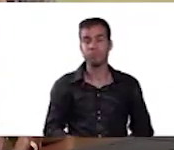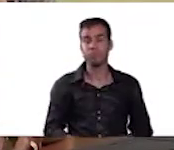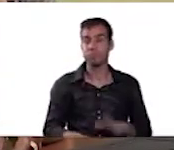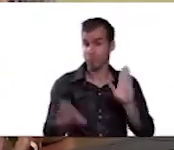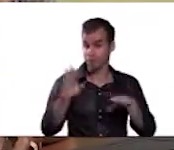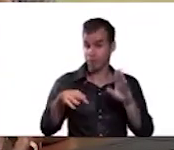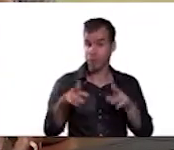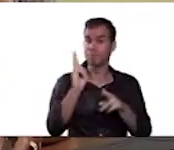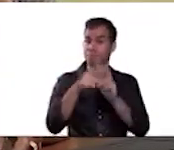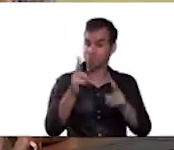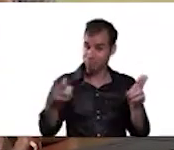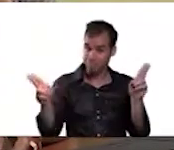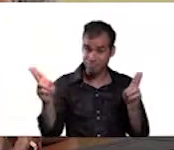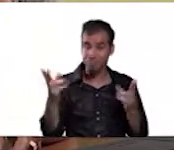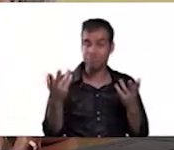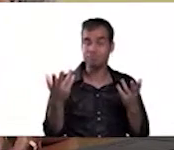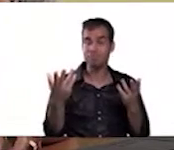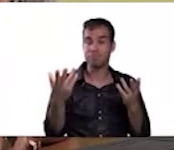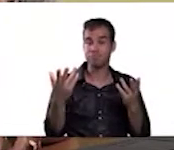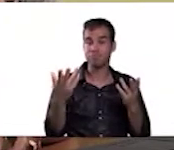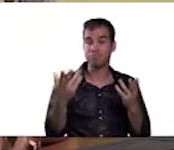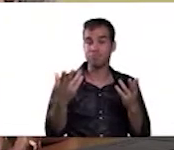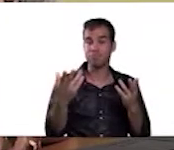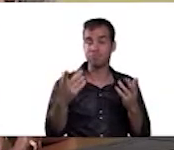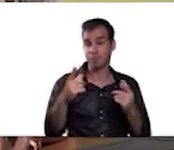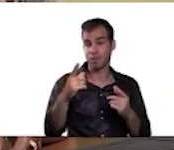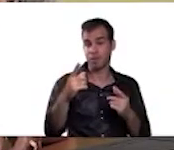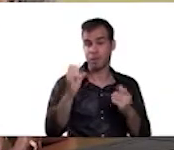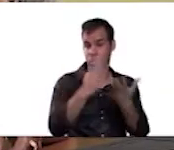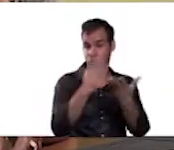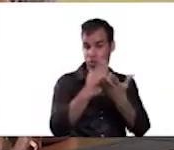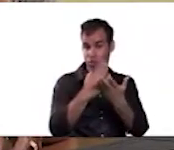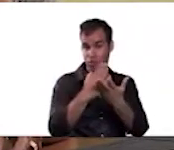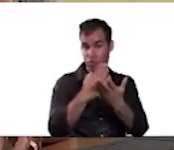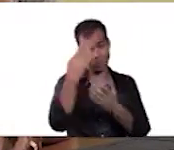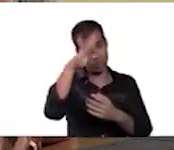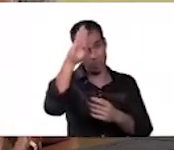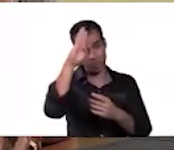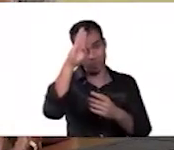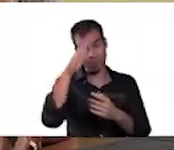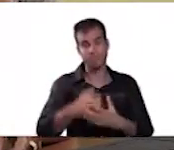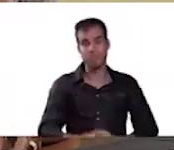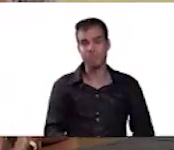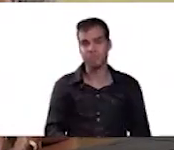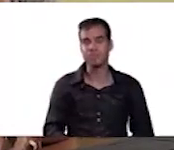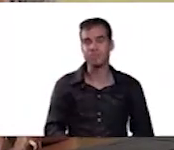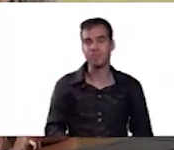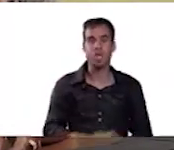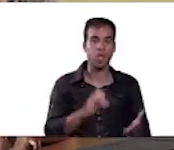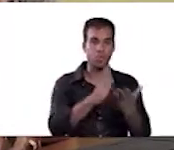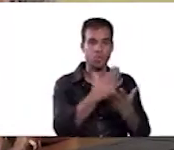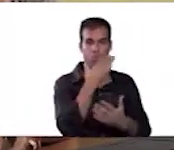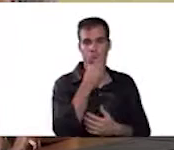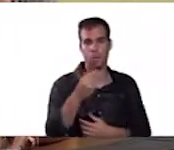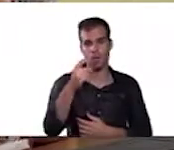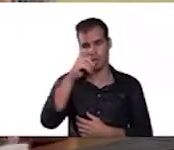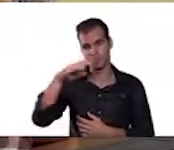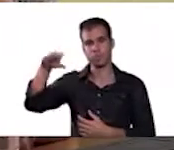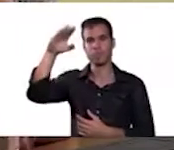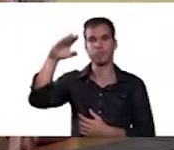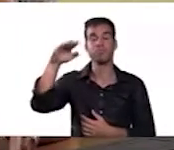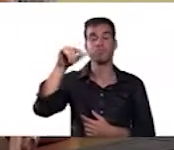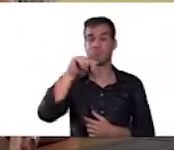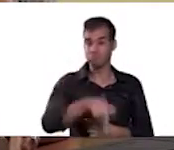las orientaciones y las indicaciones del Sistema Nacional de Educación, de la ETJA, Educación de Jóvenes y Adultos, vamos